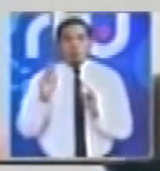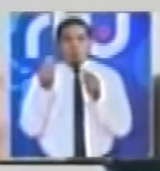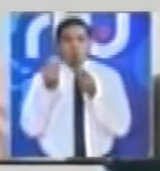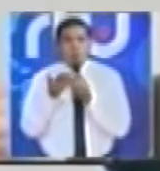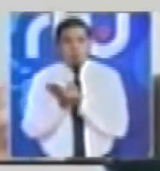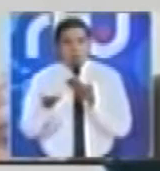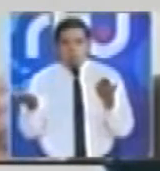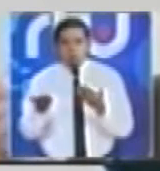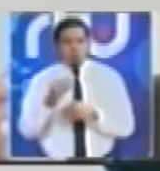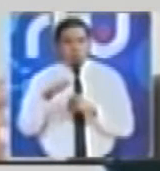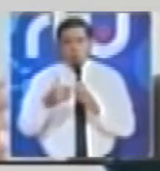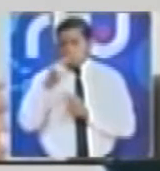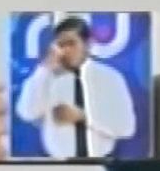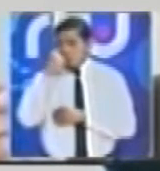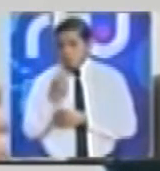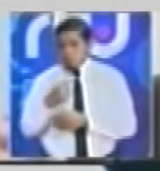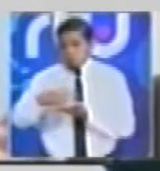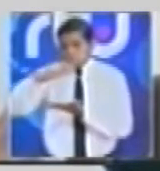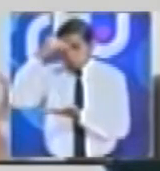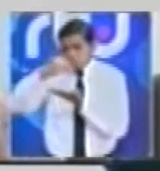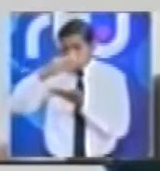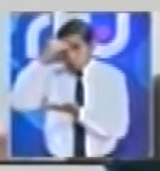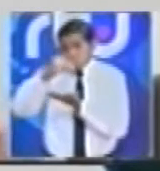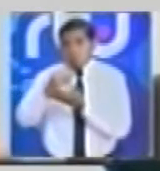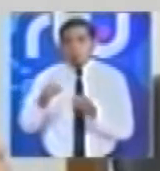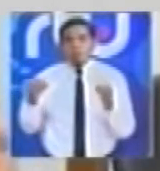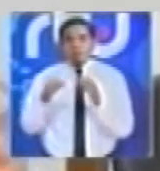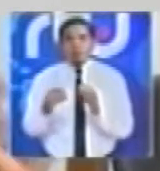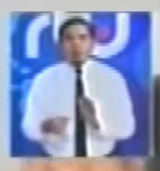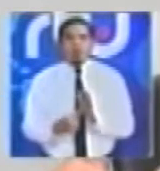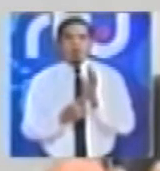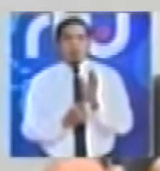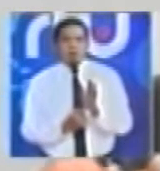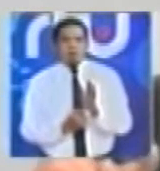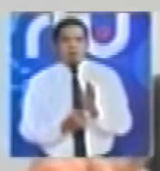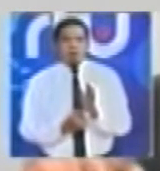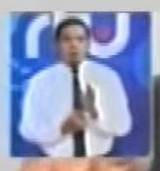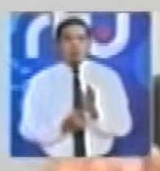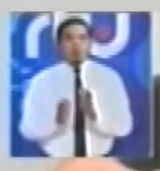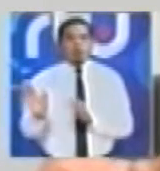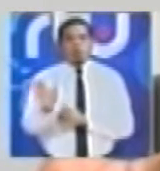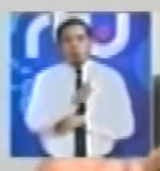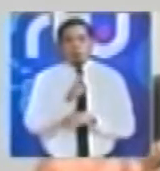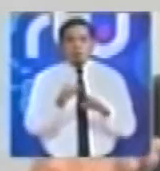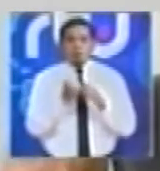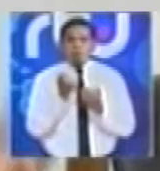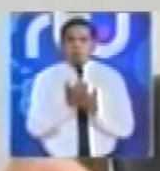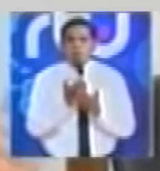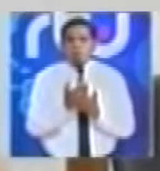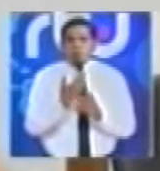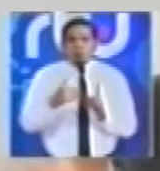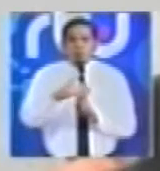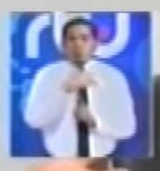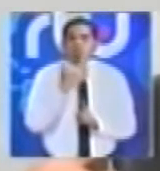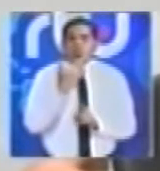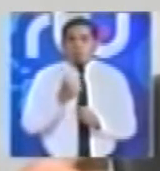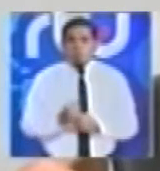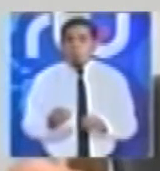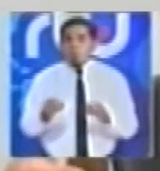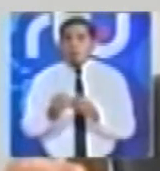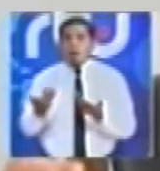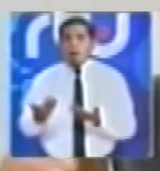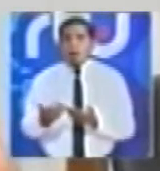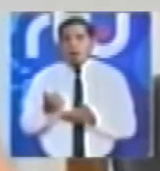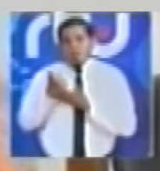récord académico estudiantil, más criterios de orden socioeconómico, más criterios de política